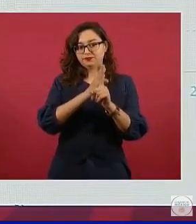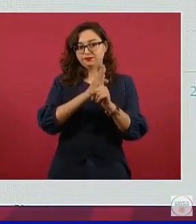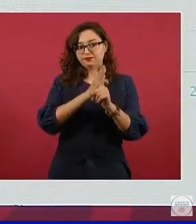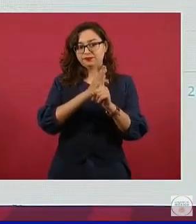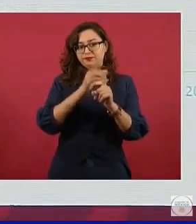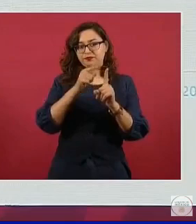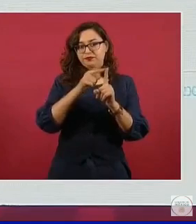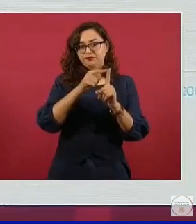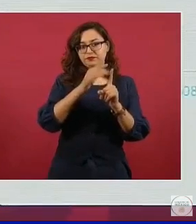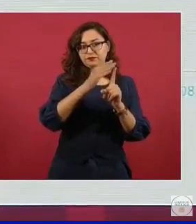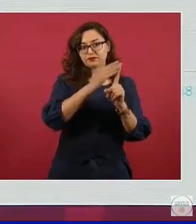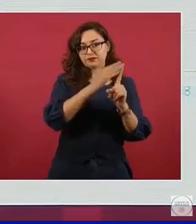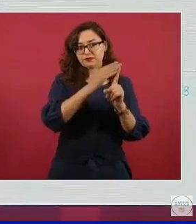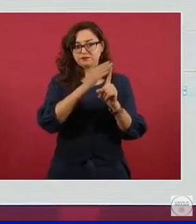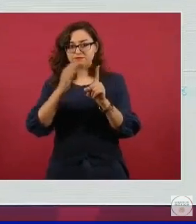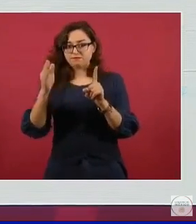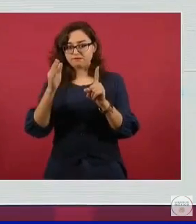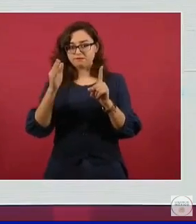Y aquí termina.